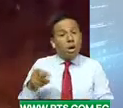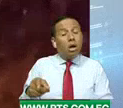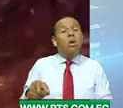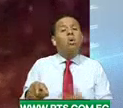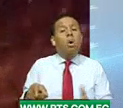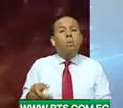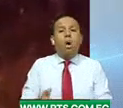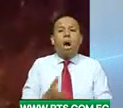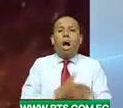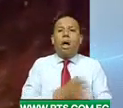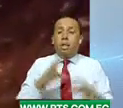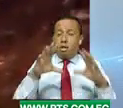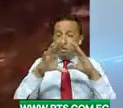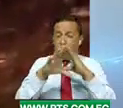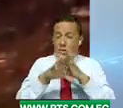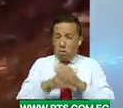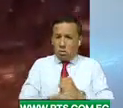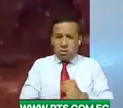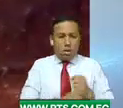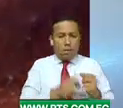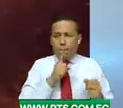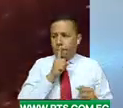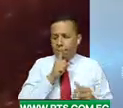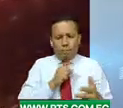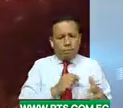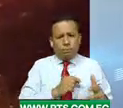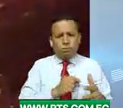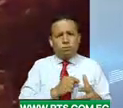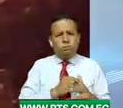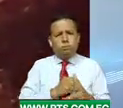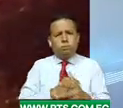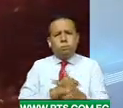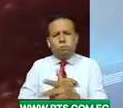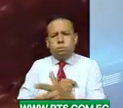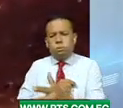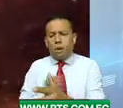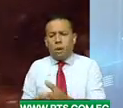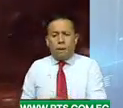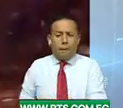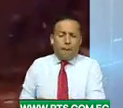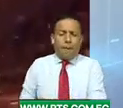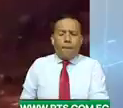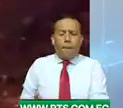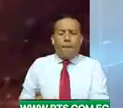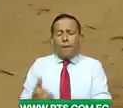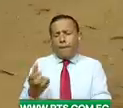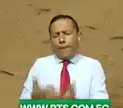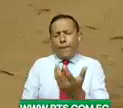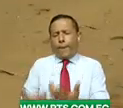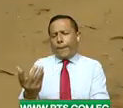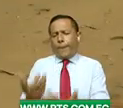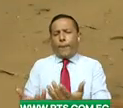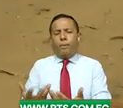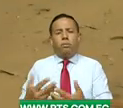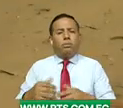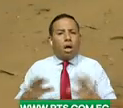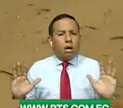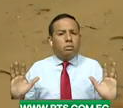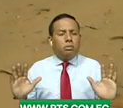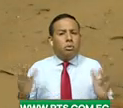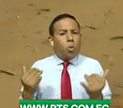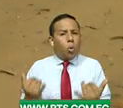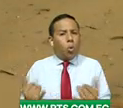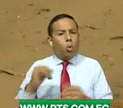que no había nadie, le pusieron fuego y se quemó el coche. Pero no se sabe los motivos por qué lo quemaron. Ocurrió la madrugada de ese